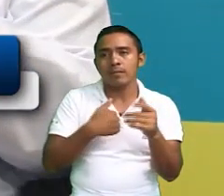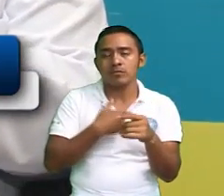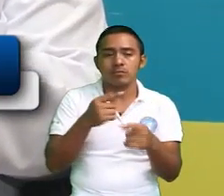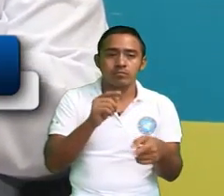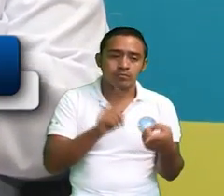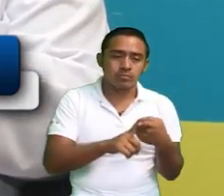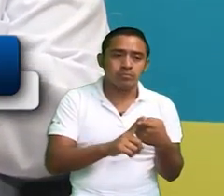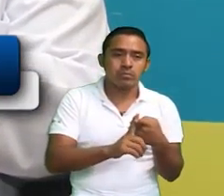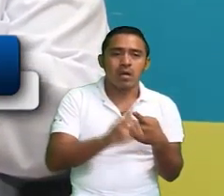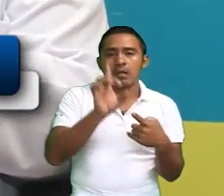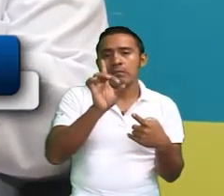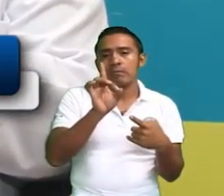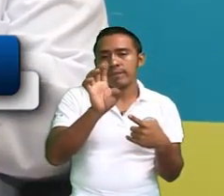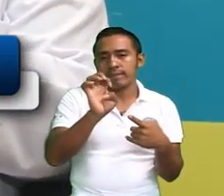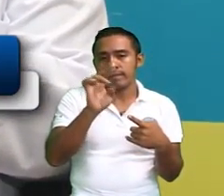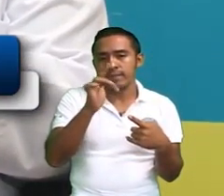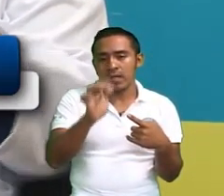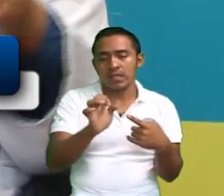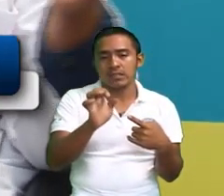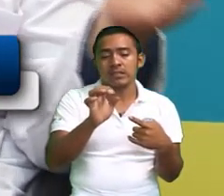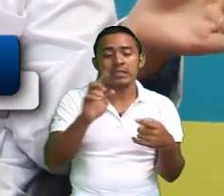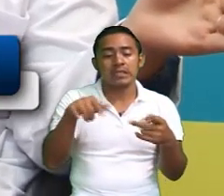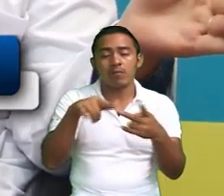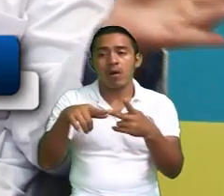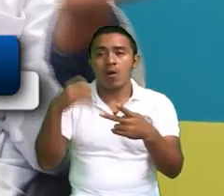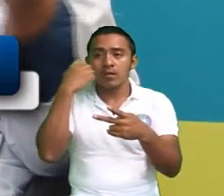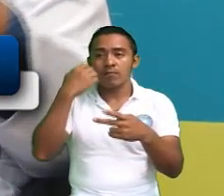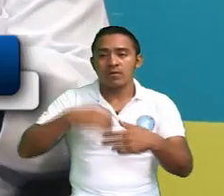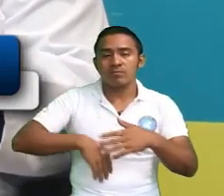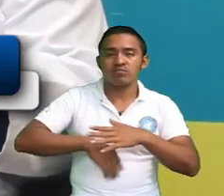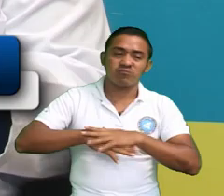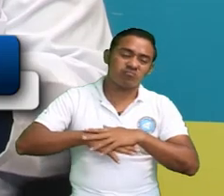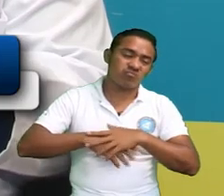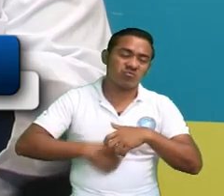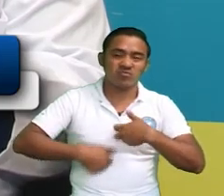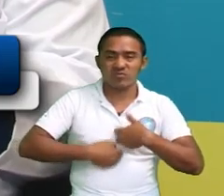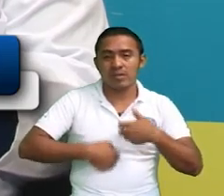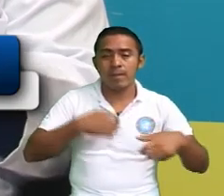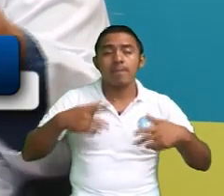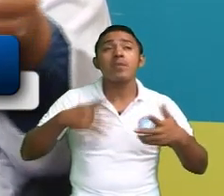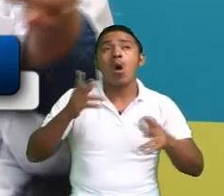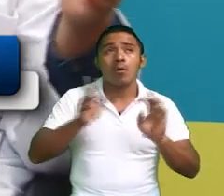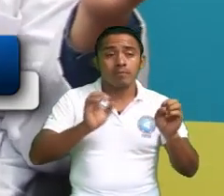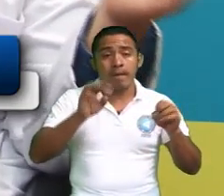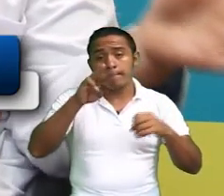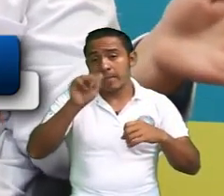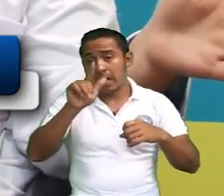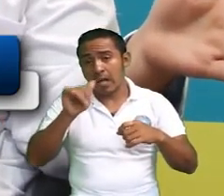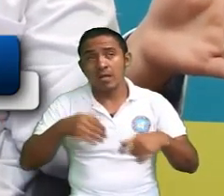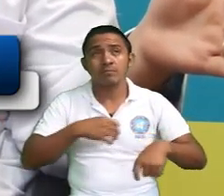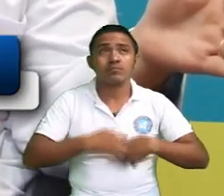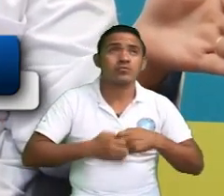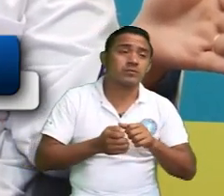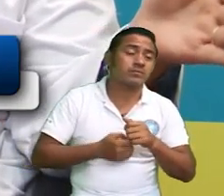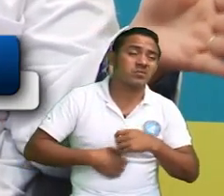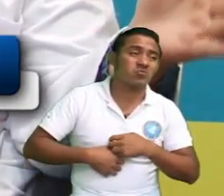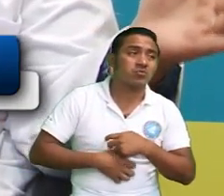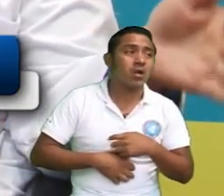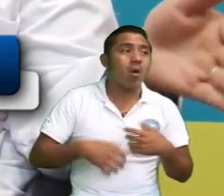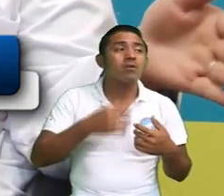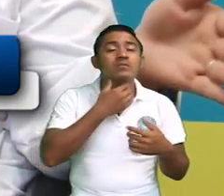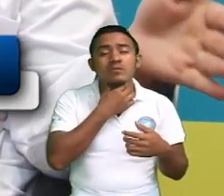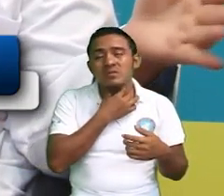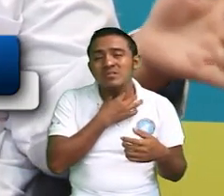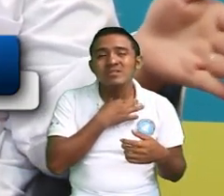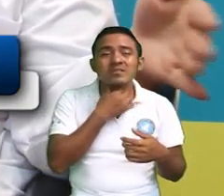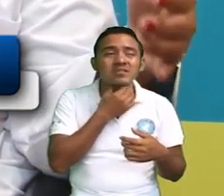al mismo tiempo estar con una intoxicación alimenticia. Ajá. Puede tener malaria y puede tener una intoxicación alimenticia. Puede tener un proceso respiratorio neumónico